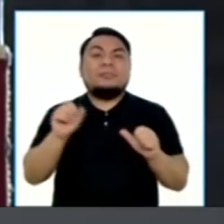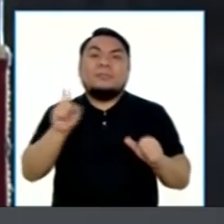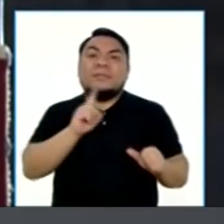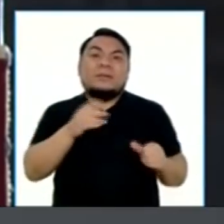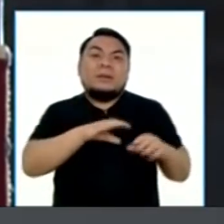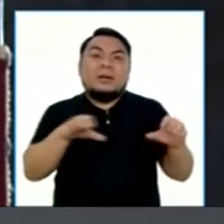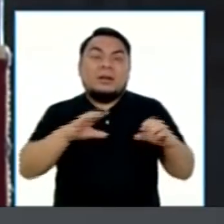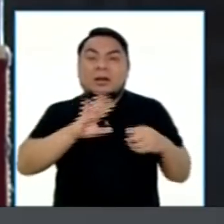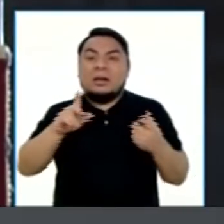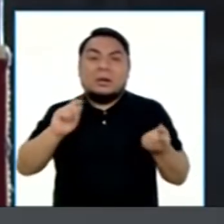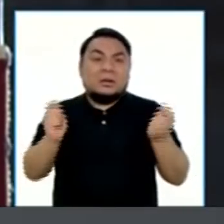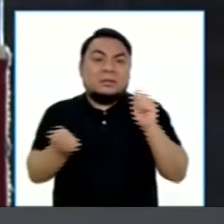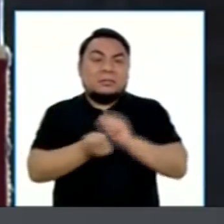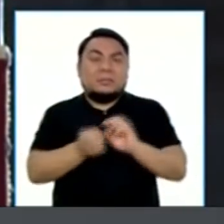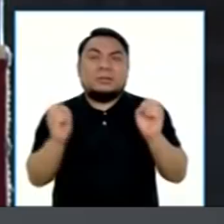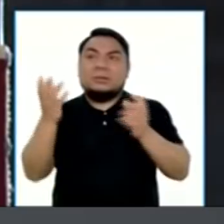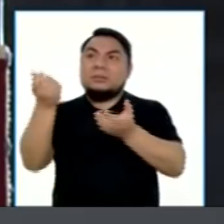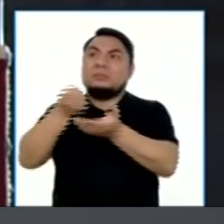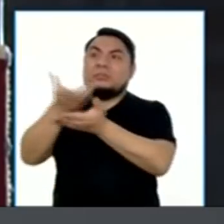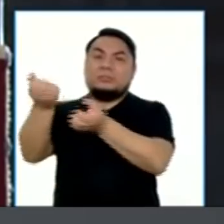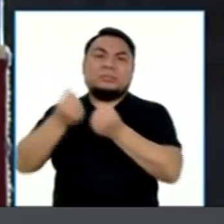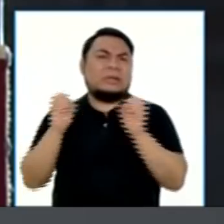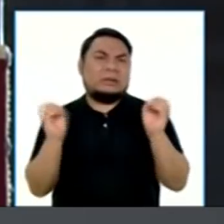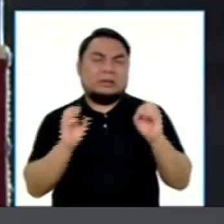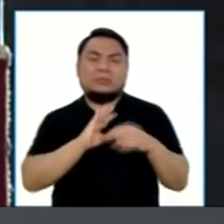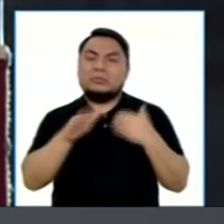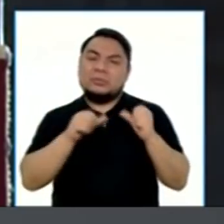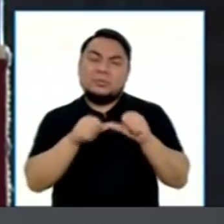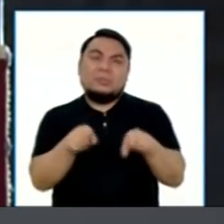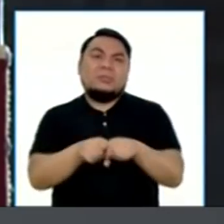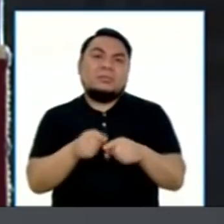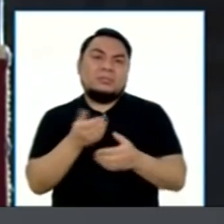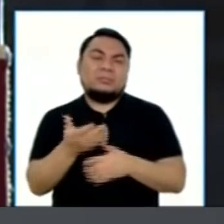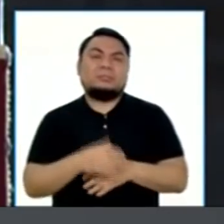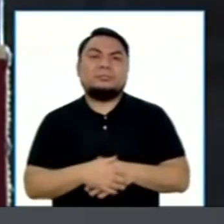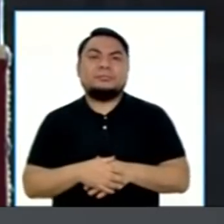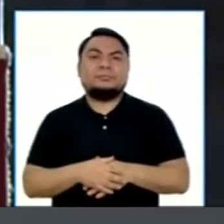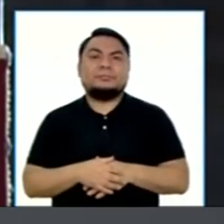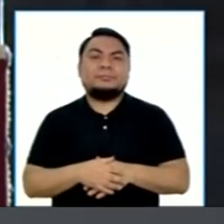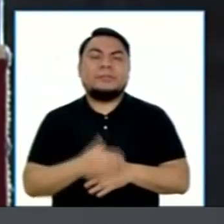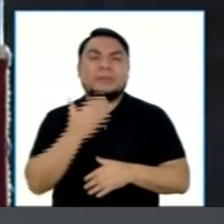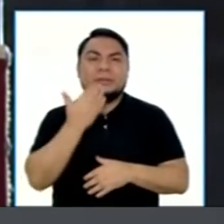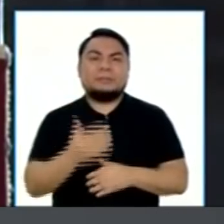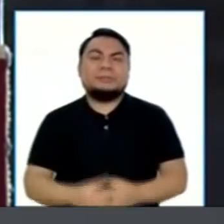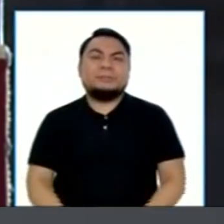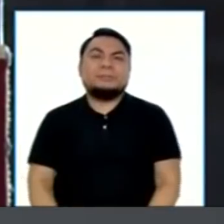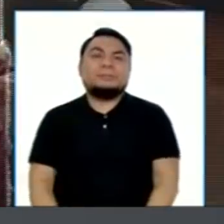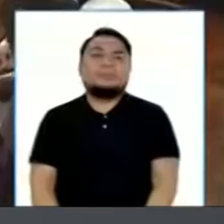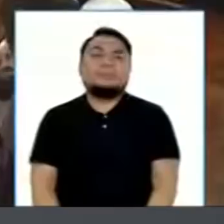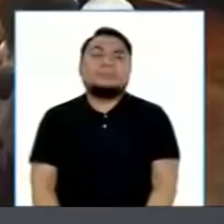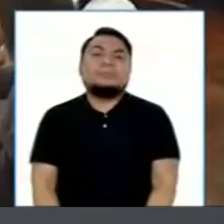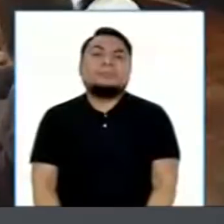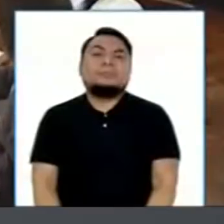hecho ninguna otra adquisición que pueda implicar un gasto para el Estado. Gracias.